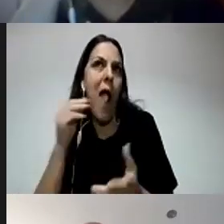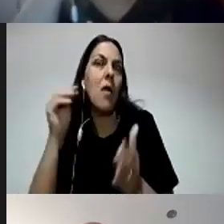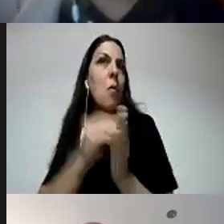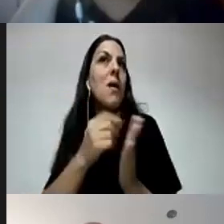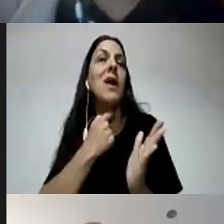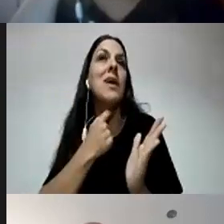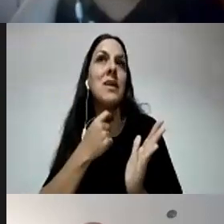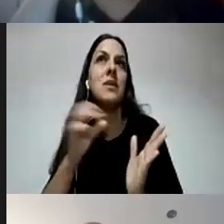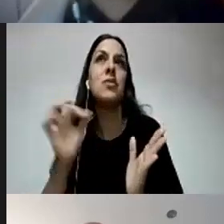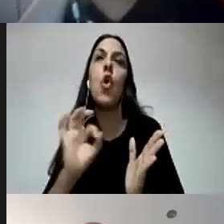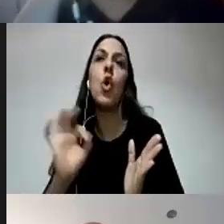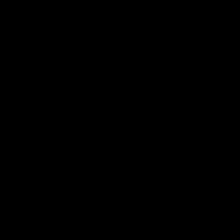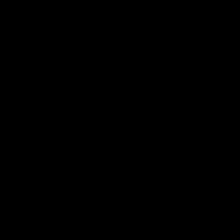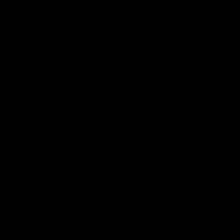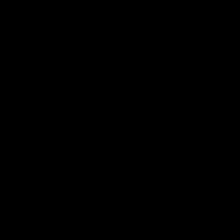o